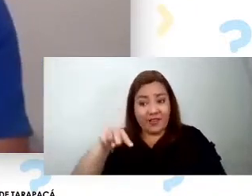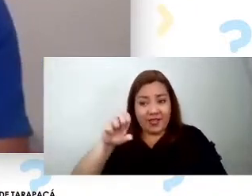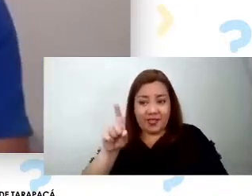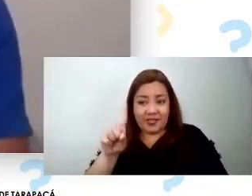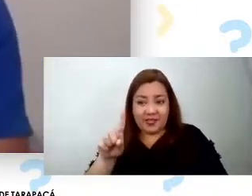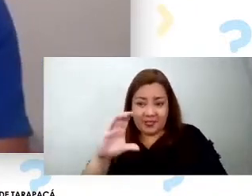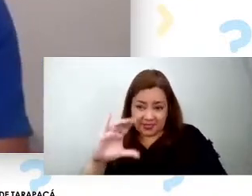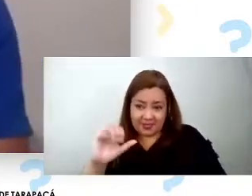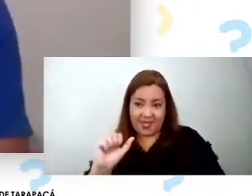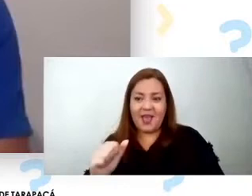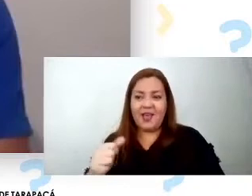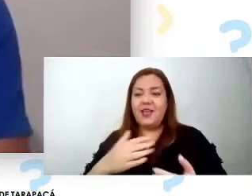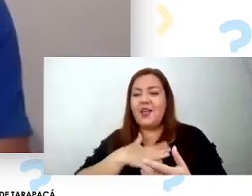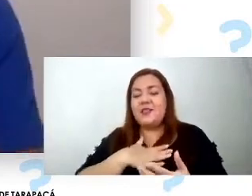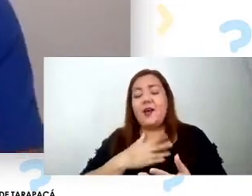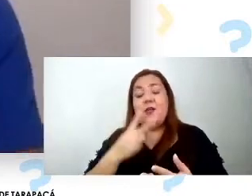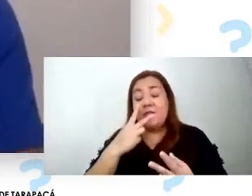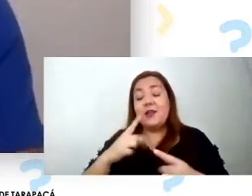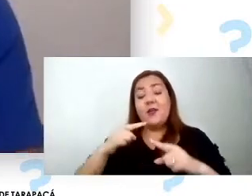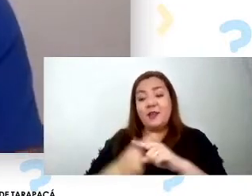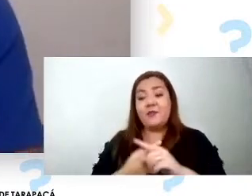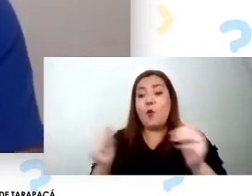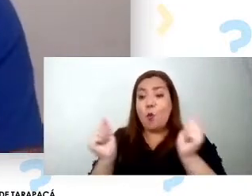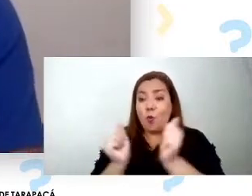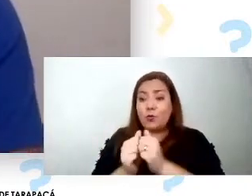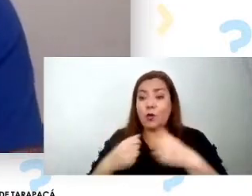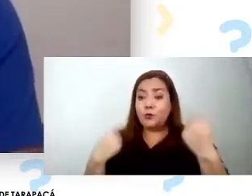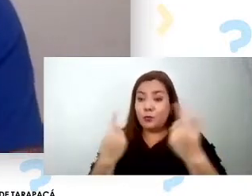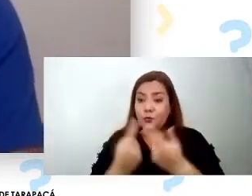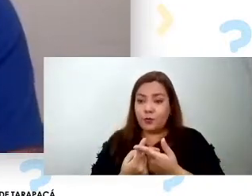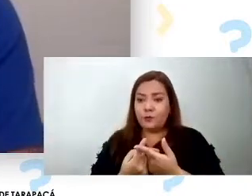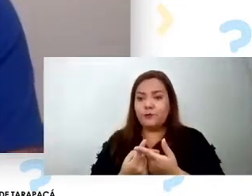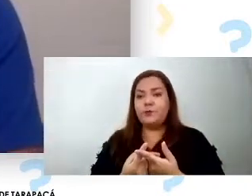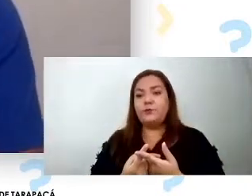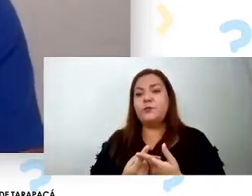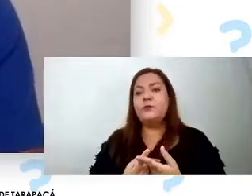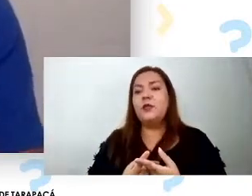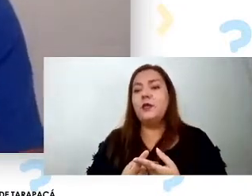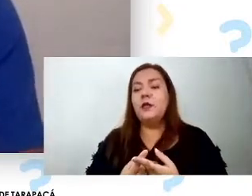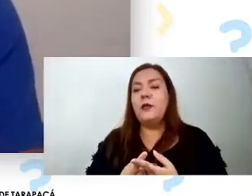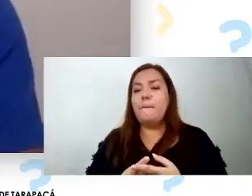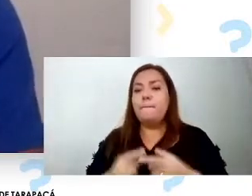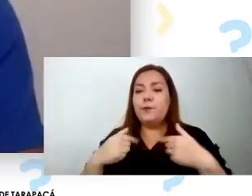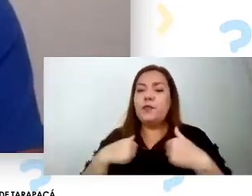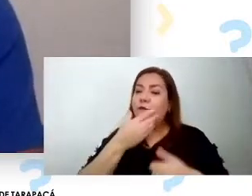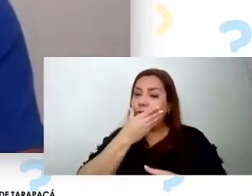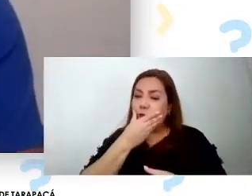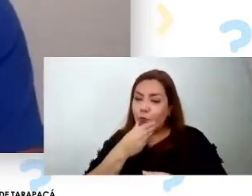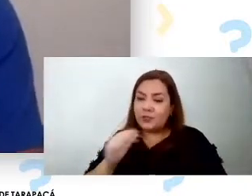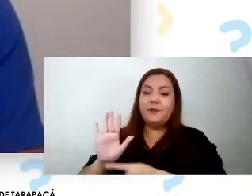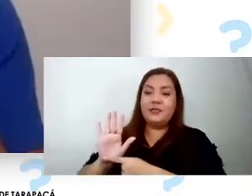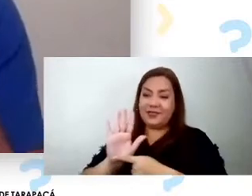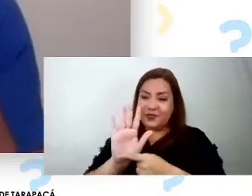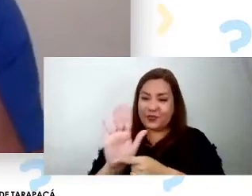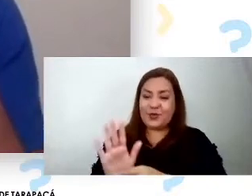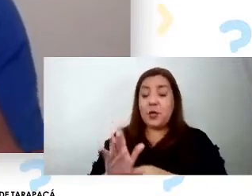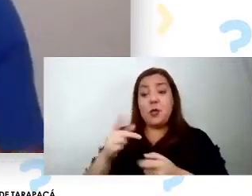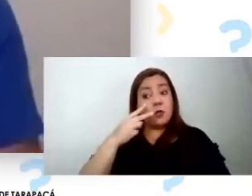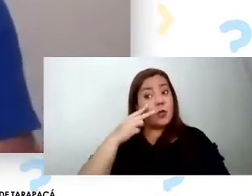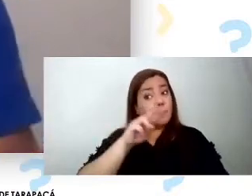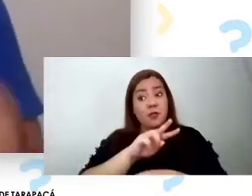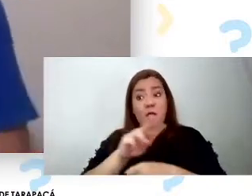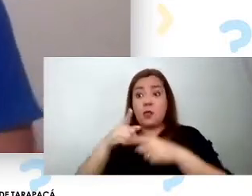encantado de haberla tenido junto a nosotros. La verdad es que fue una linda presentación y una mirada un